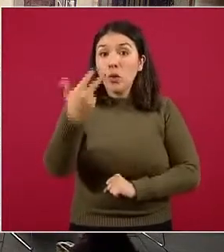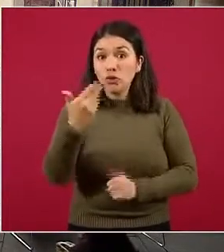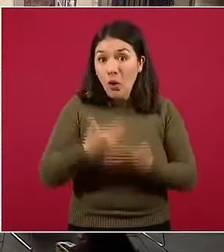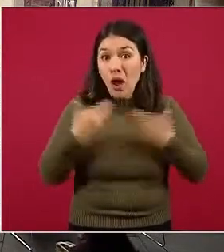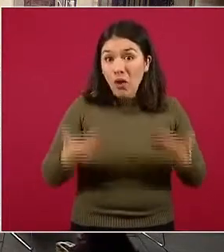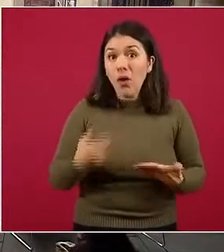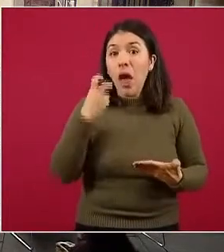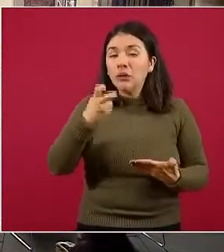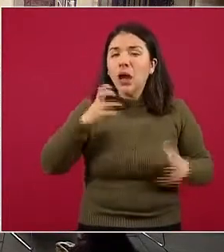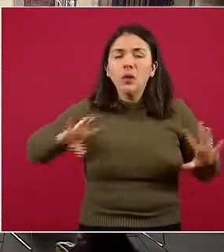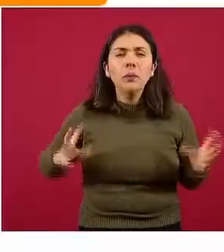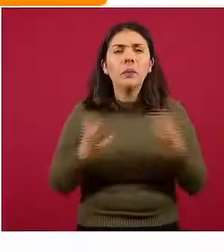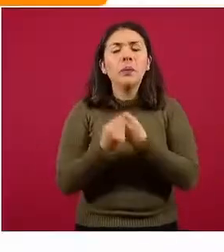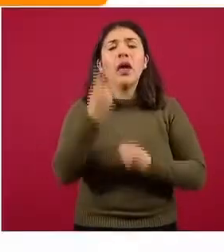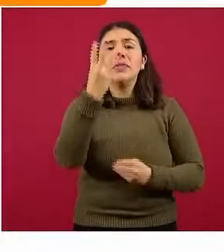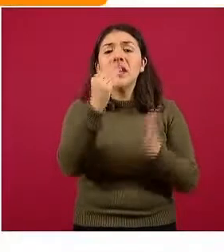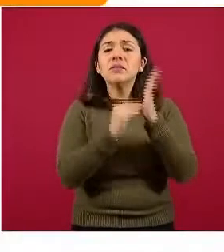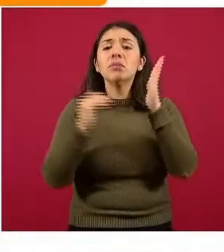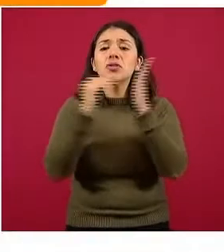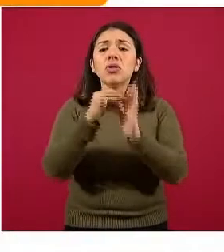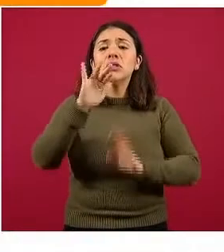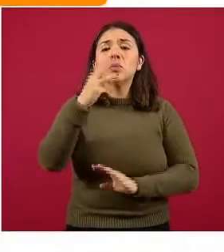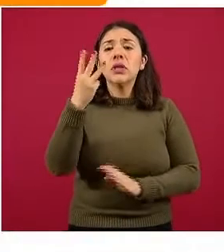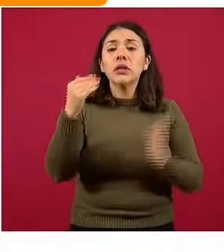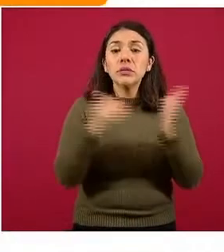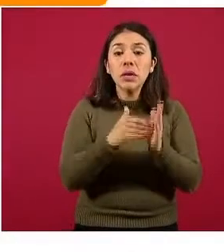48 un total de